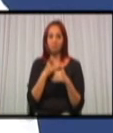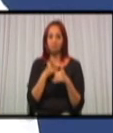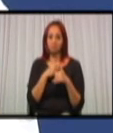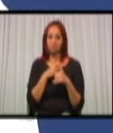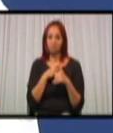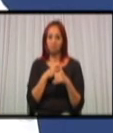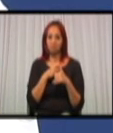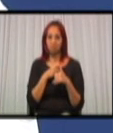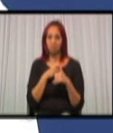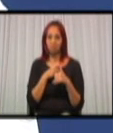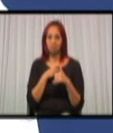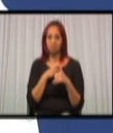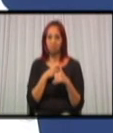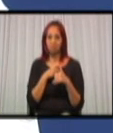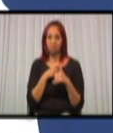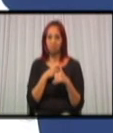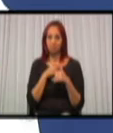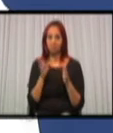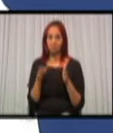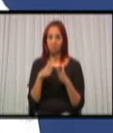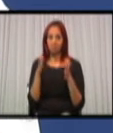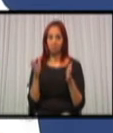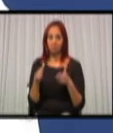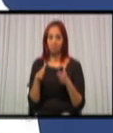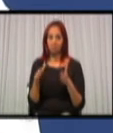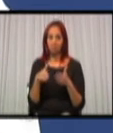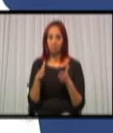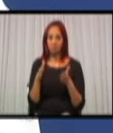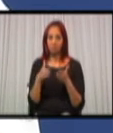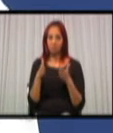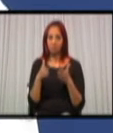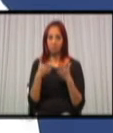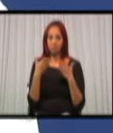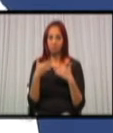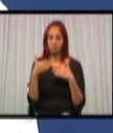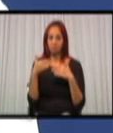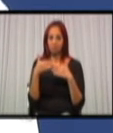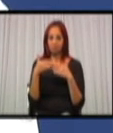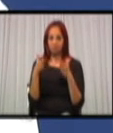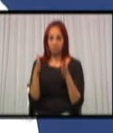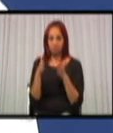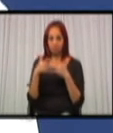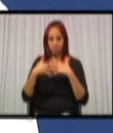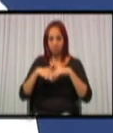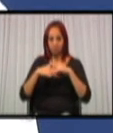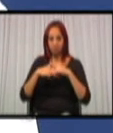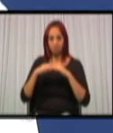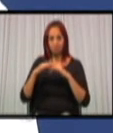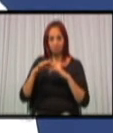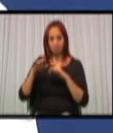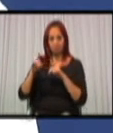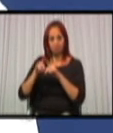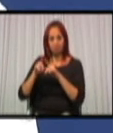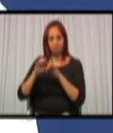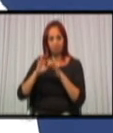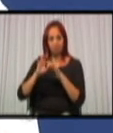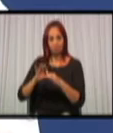impulsar la mediana y pequeña empresa. Aparte de eso, vamos a